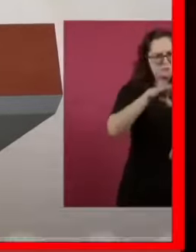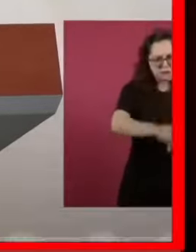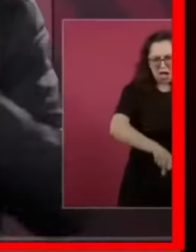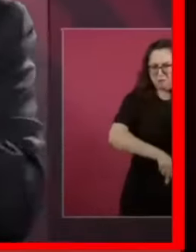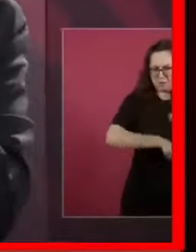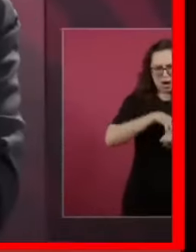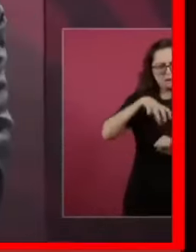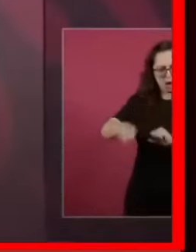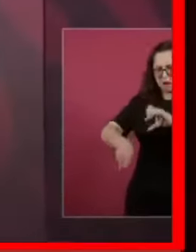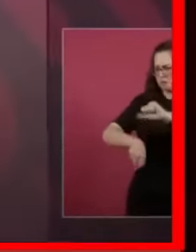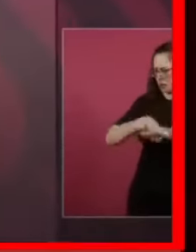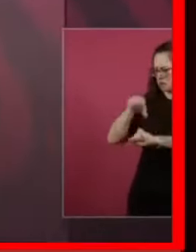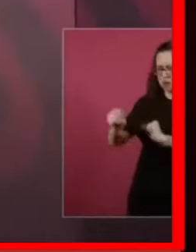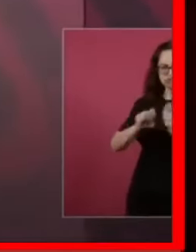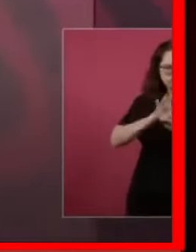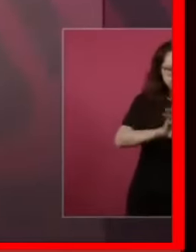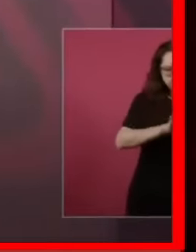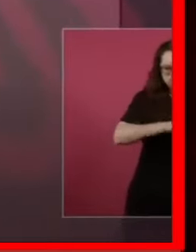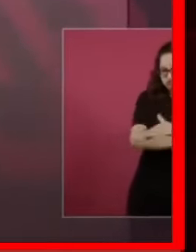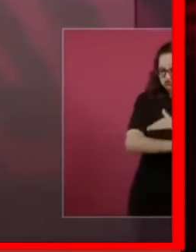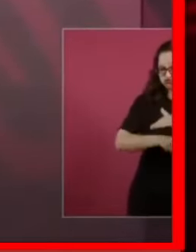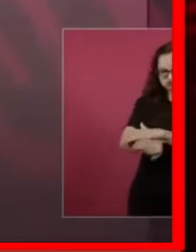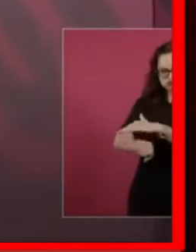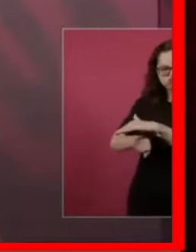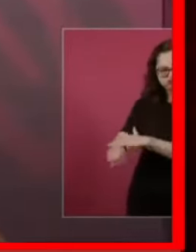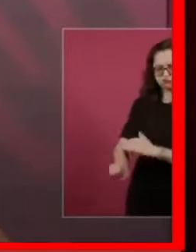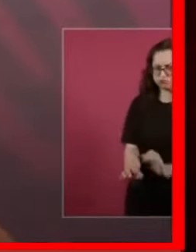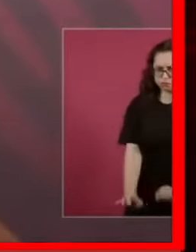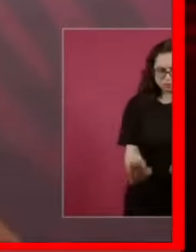Detener a los